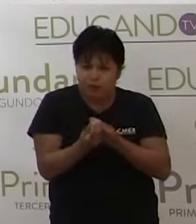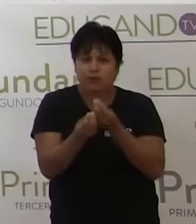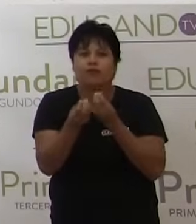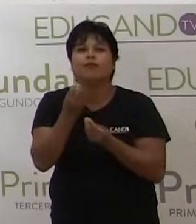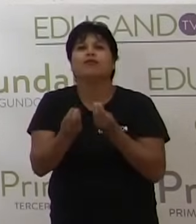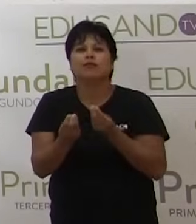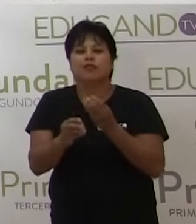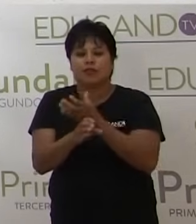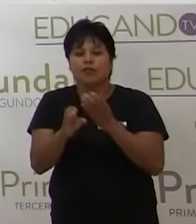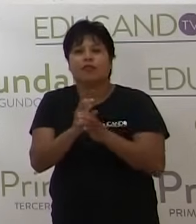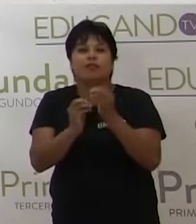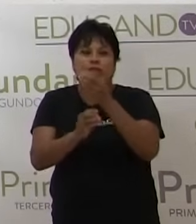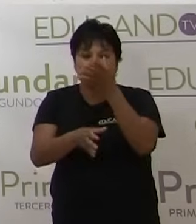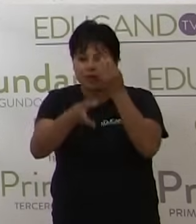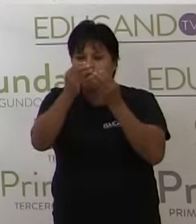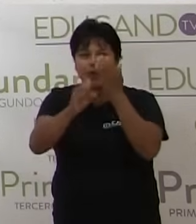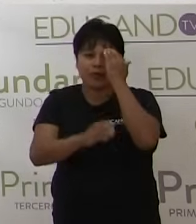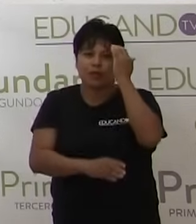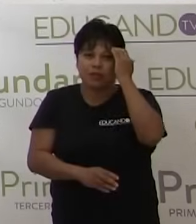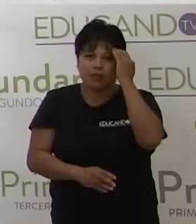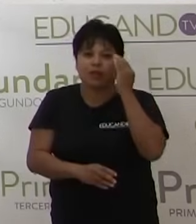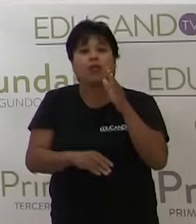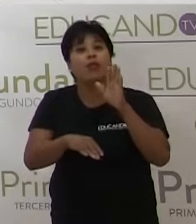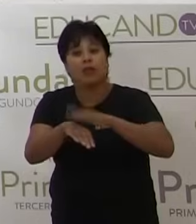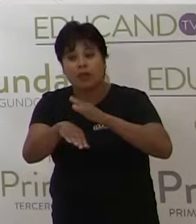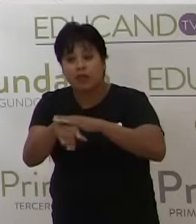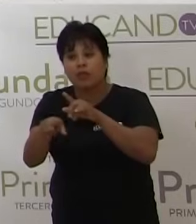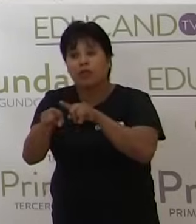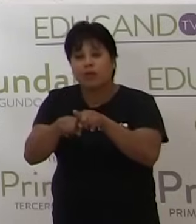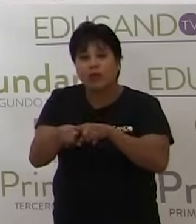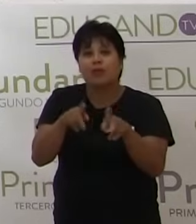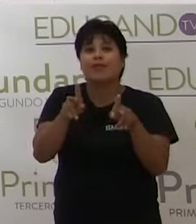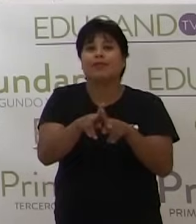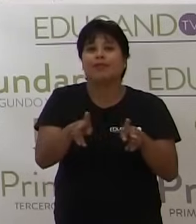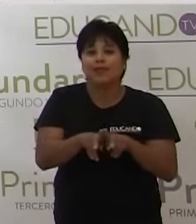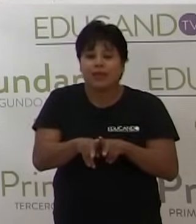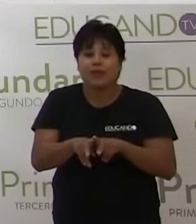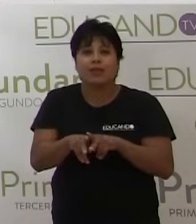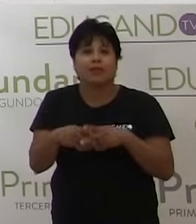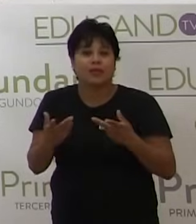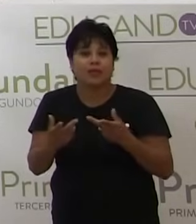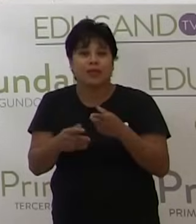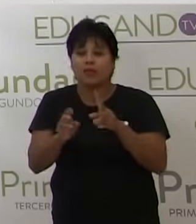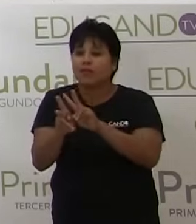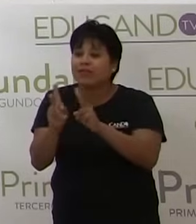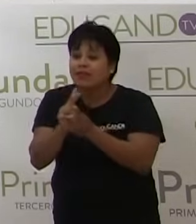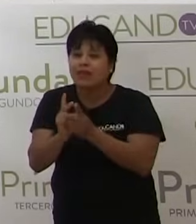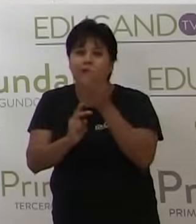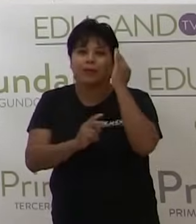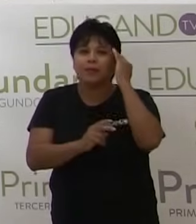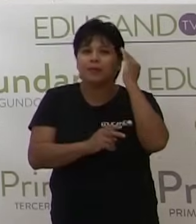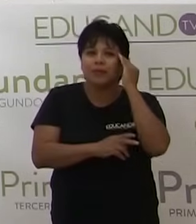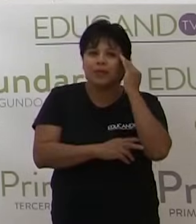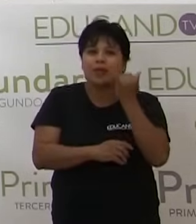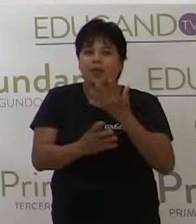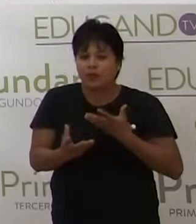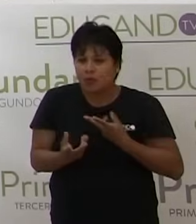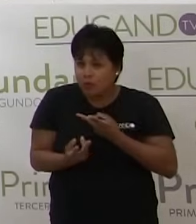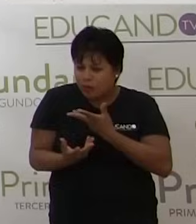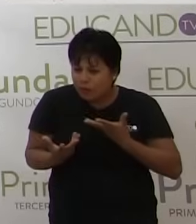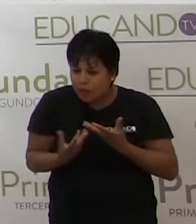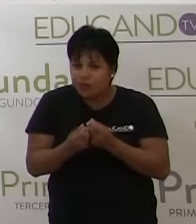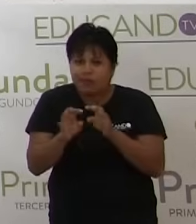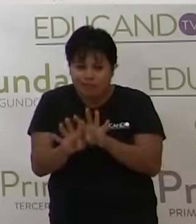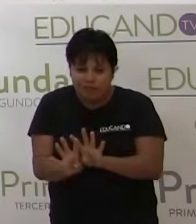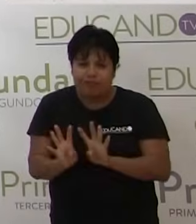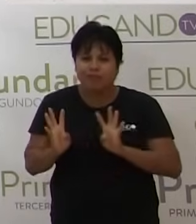tengamos muchos conocimientos Así que Llama a tu hermanito a tu primo a tu a tu vecino a tu conocido y júntense frente